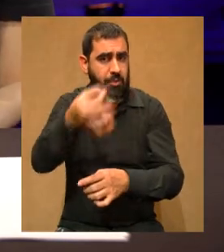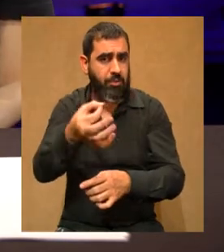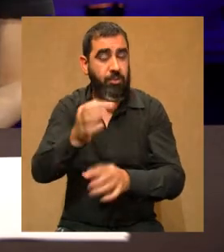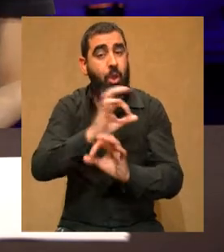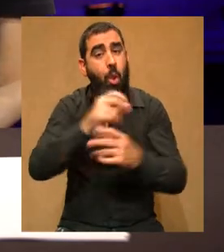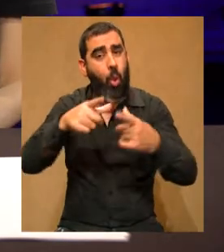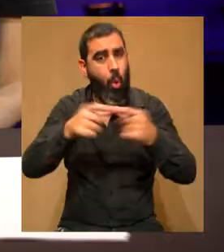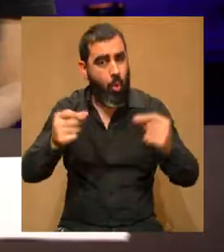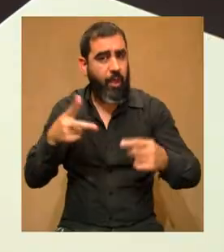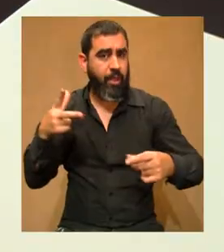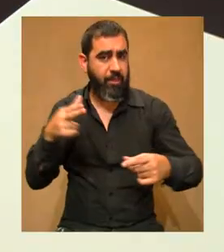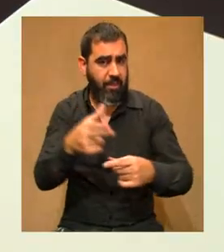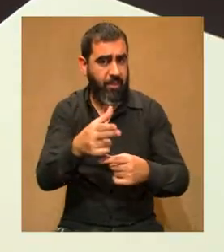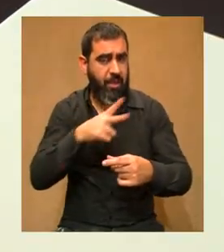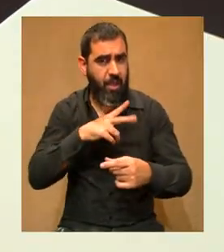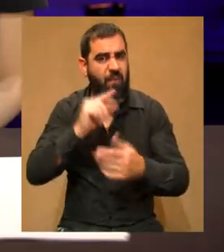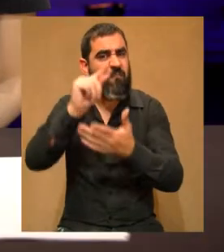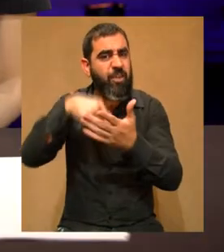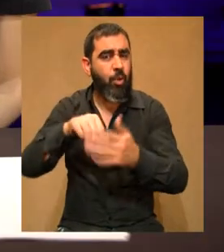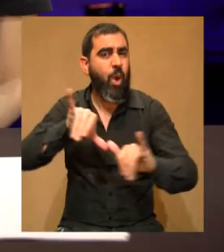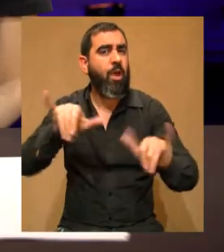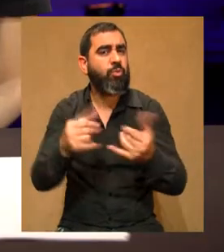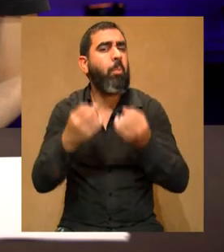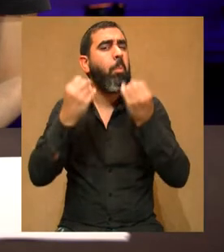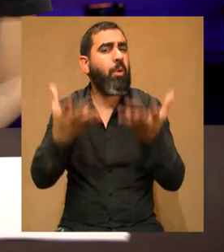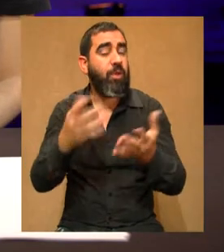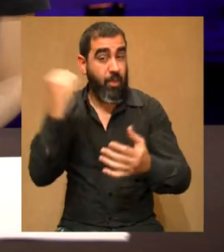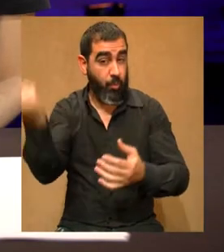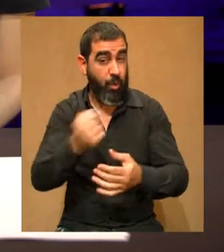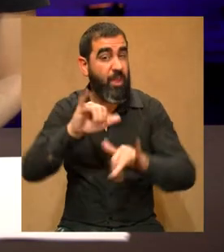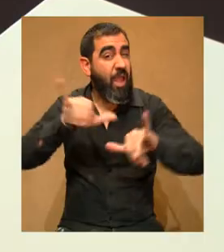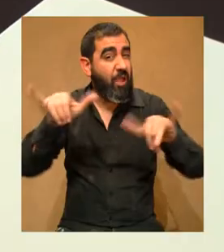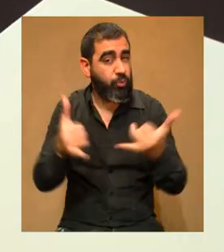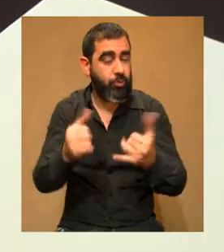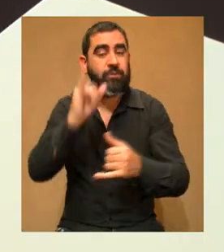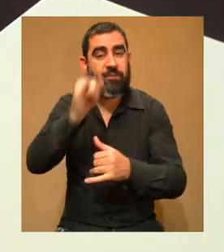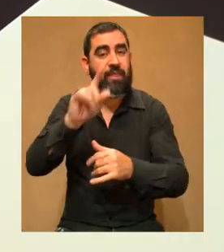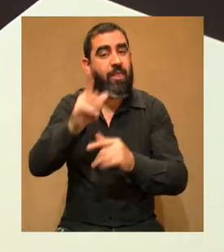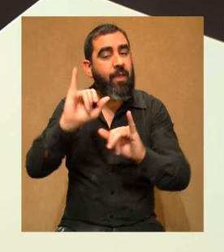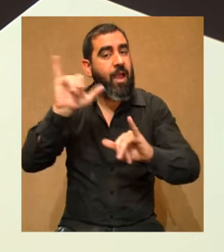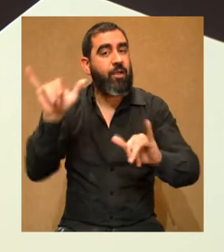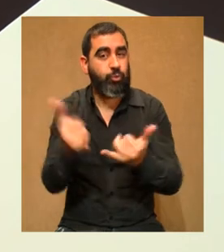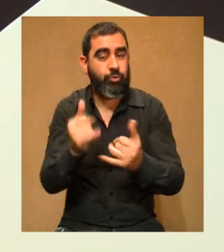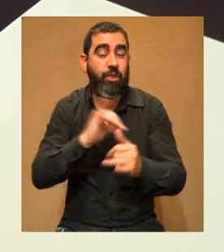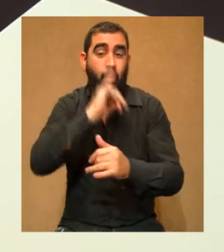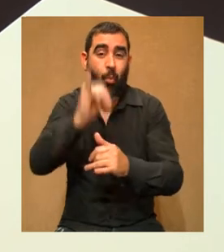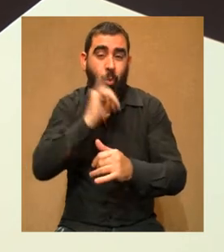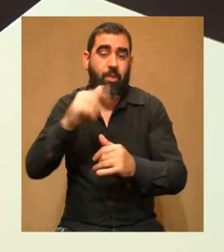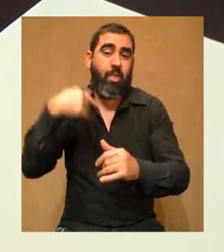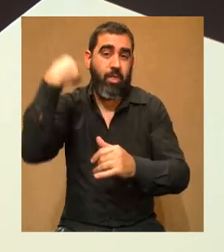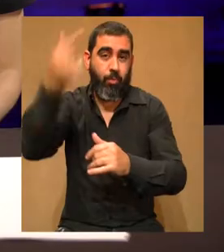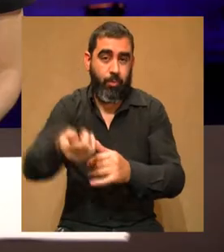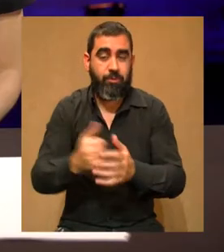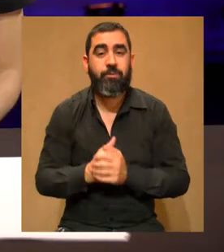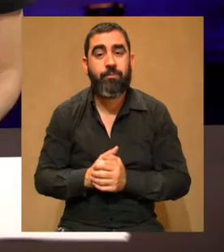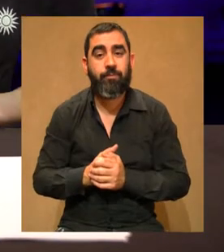dijiste hojas tijera y un permanente azul es importante que sea azul es muy importante que sea azul ya lo vamos a ver